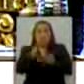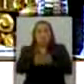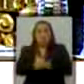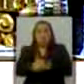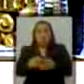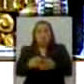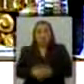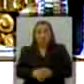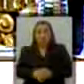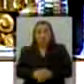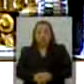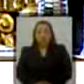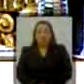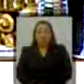compartido